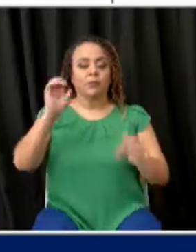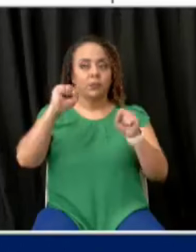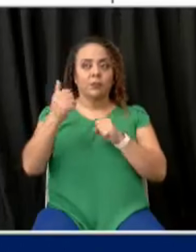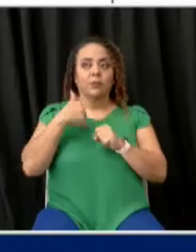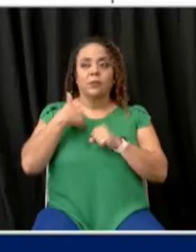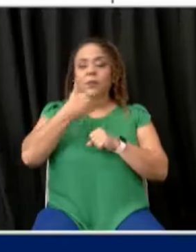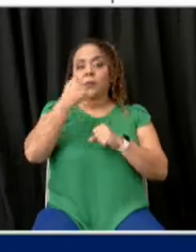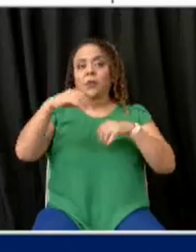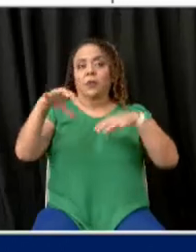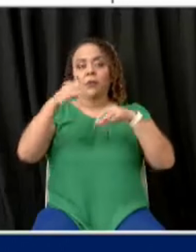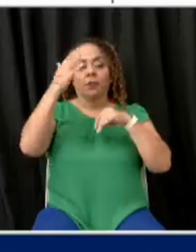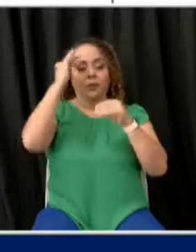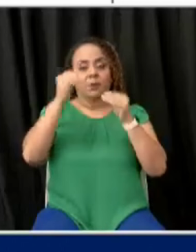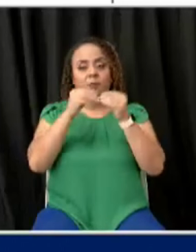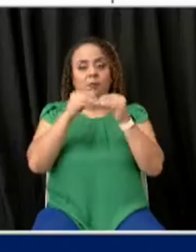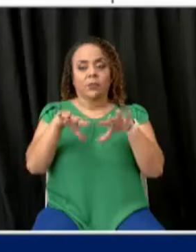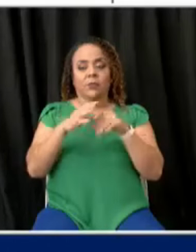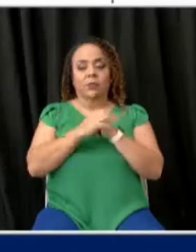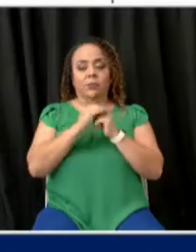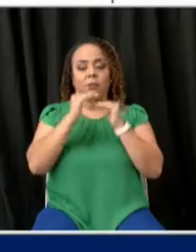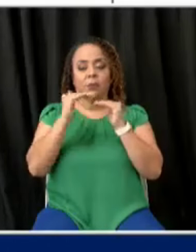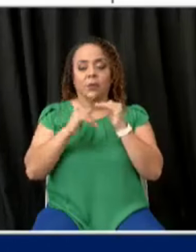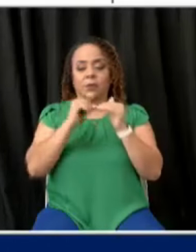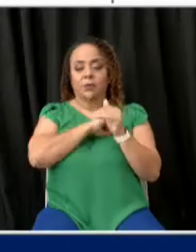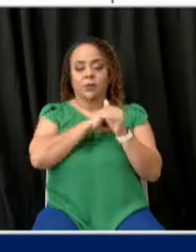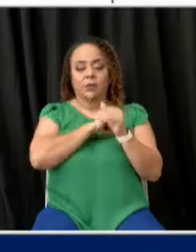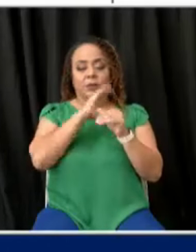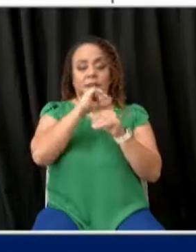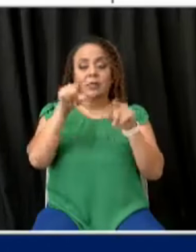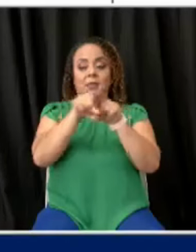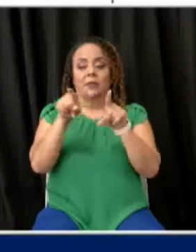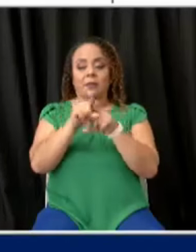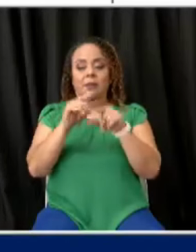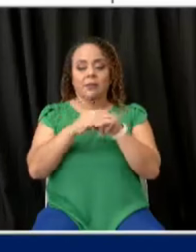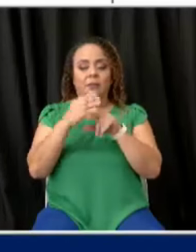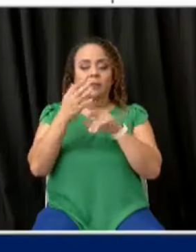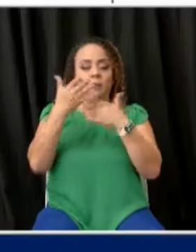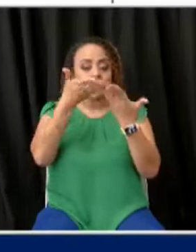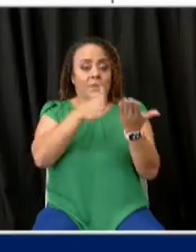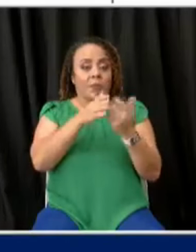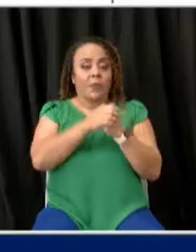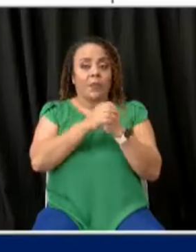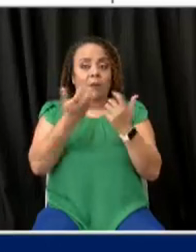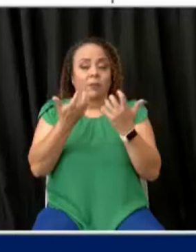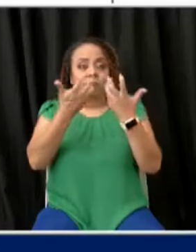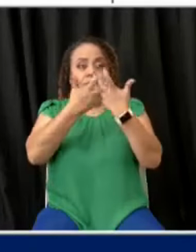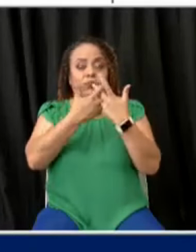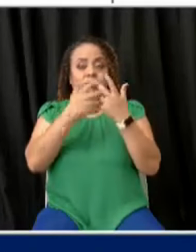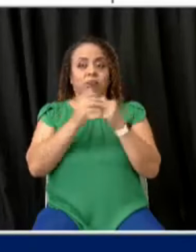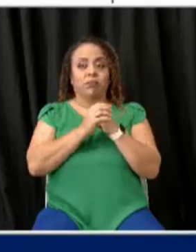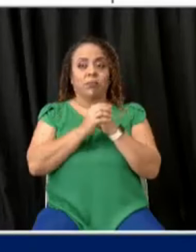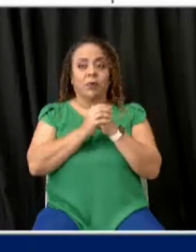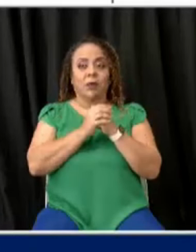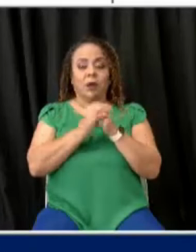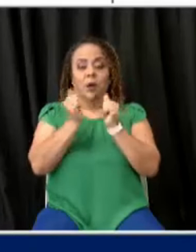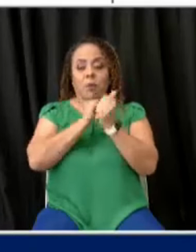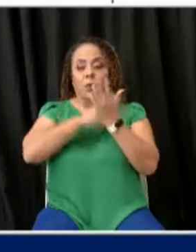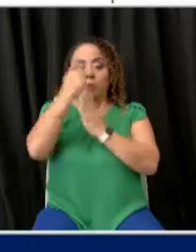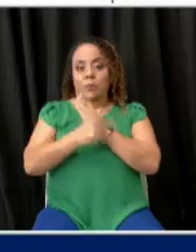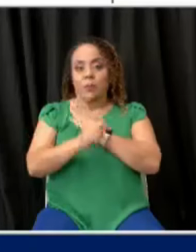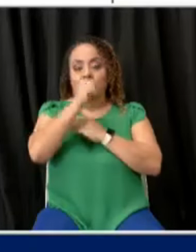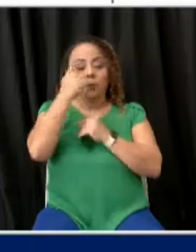mejor actividad porque está perdiendo menos esas sustancias. Y si además se las estamos reponiendo adecuadamente con programas de hidratación adecuada, por